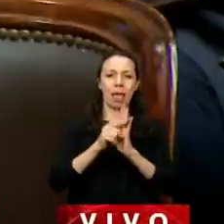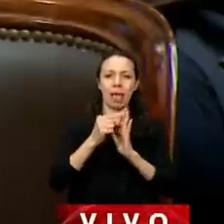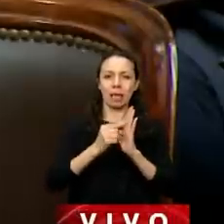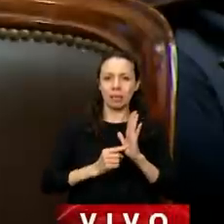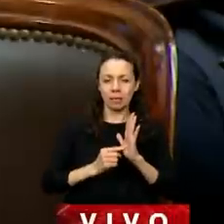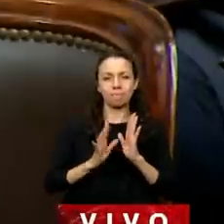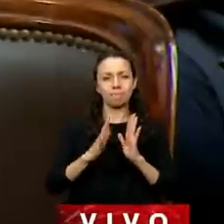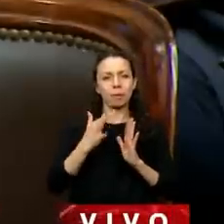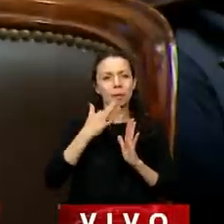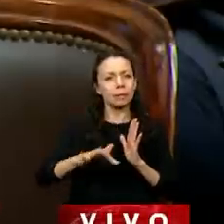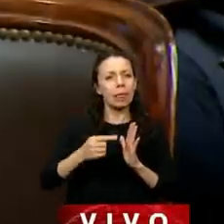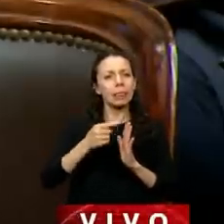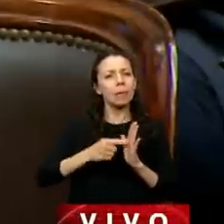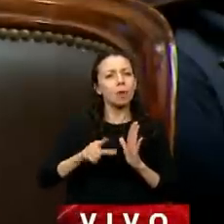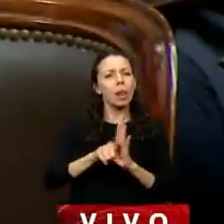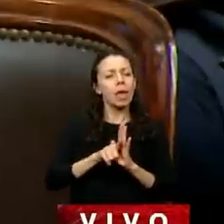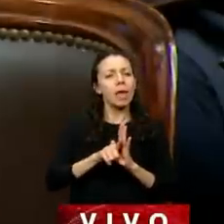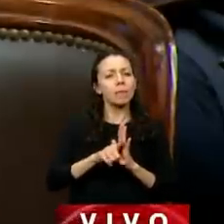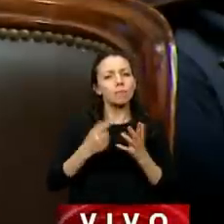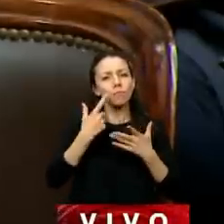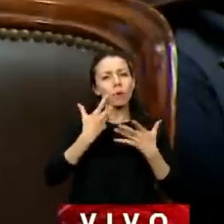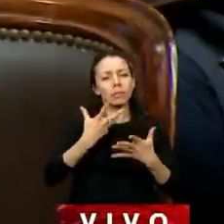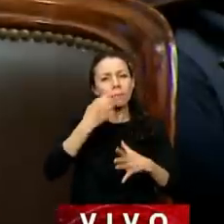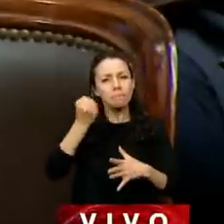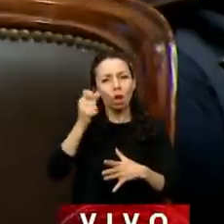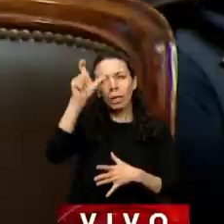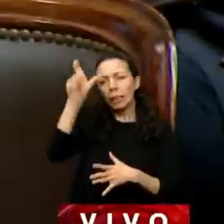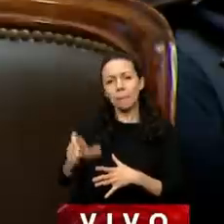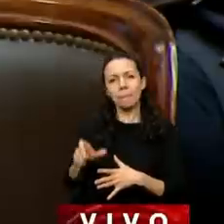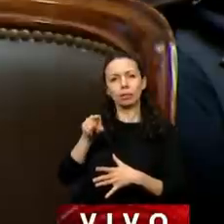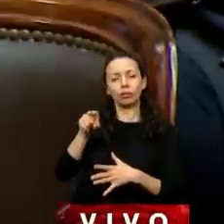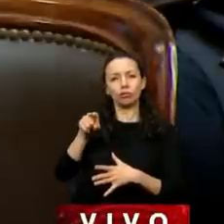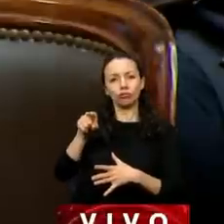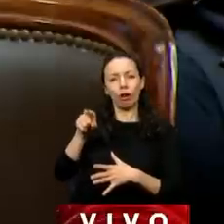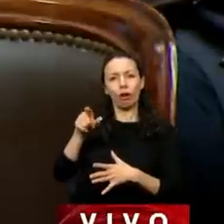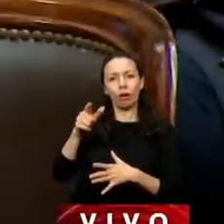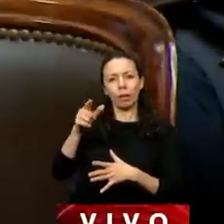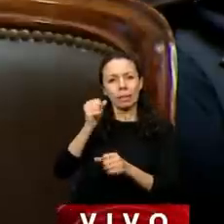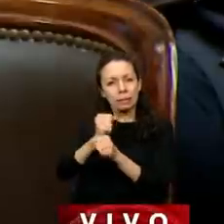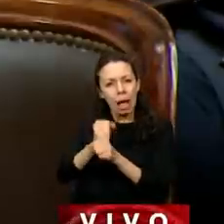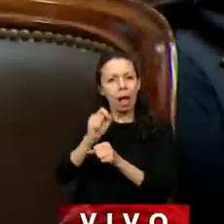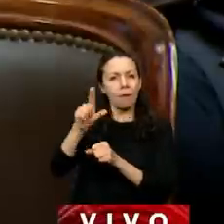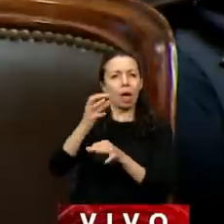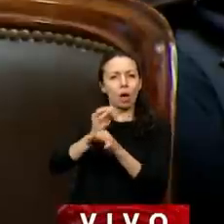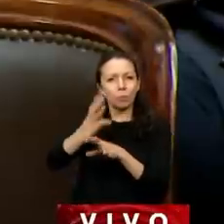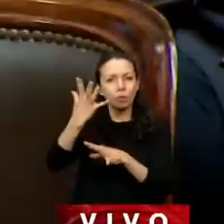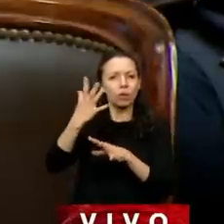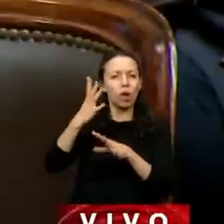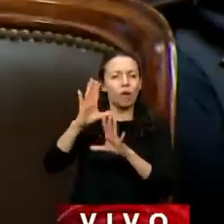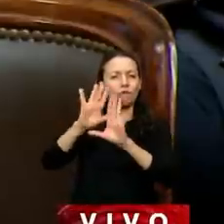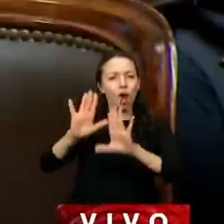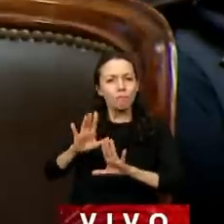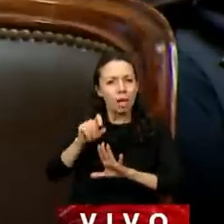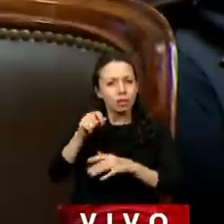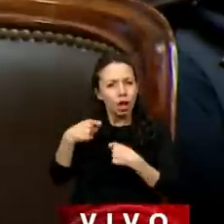entendimiento de la importancia de este capital humano a formar y a fomentar su formación en enfermería para